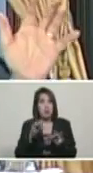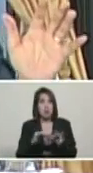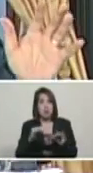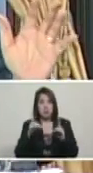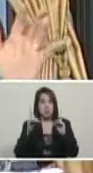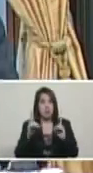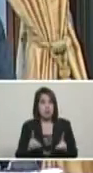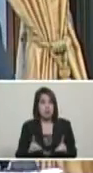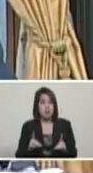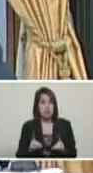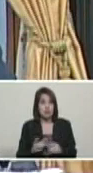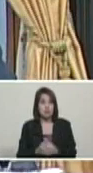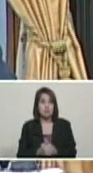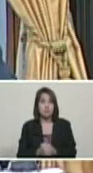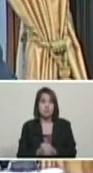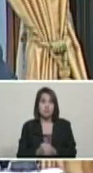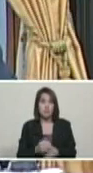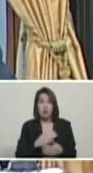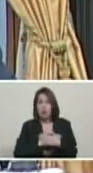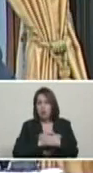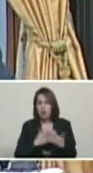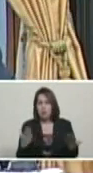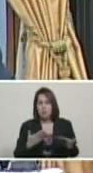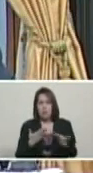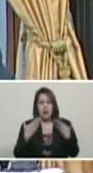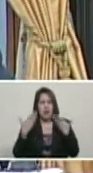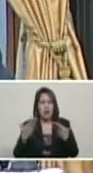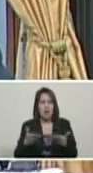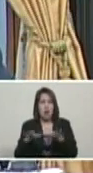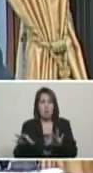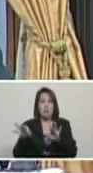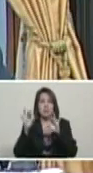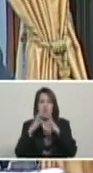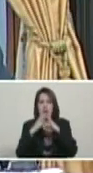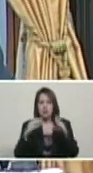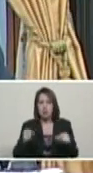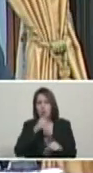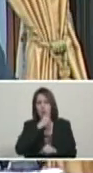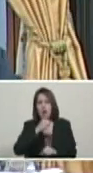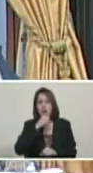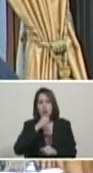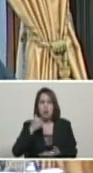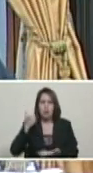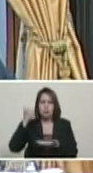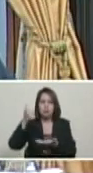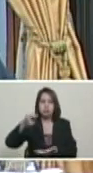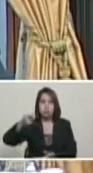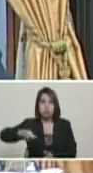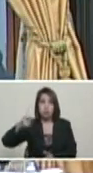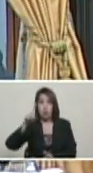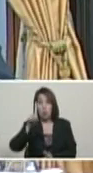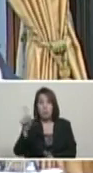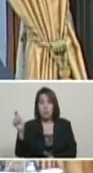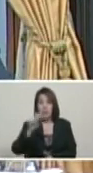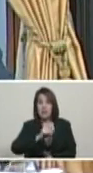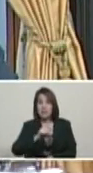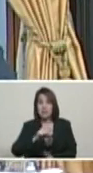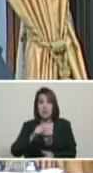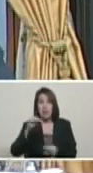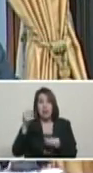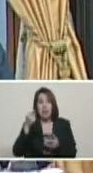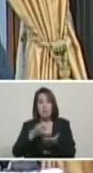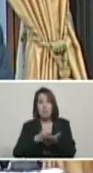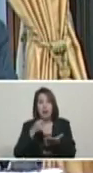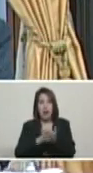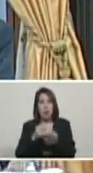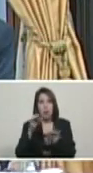decide. Es un regalo especial que yo le doy a los pensionados y pensionadas del país, un mes más de aguinaldo y se los voy a pagar